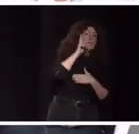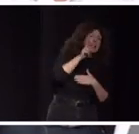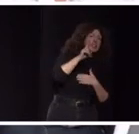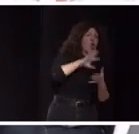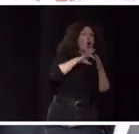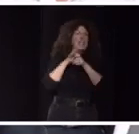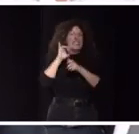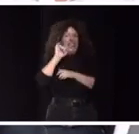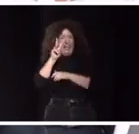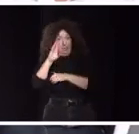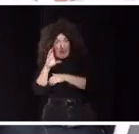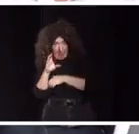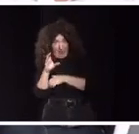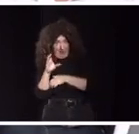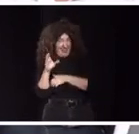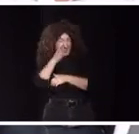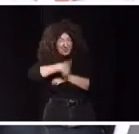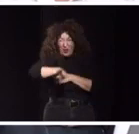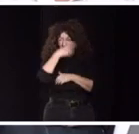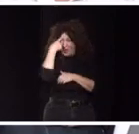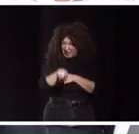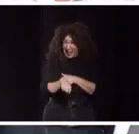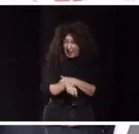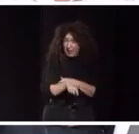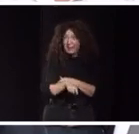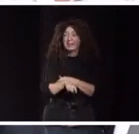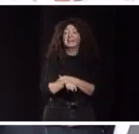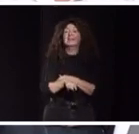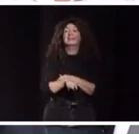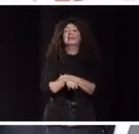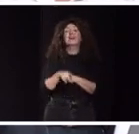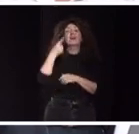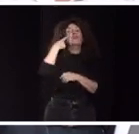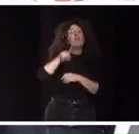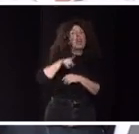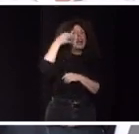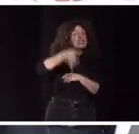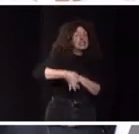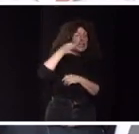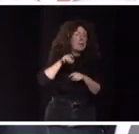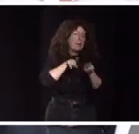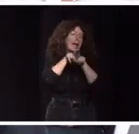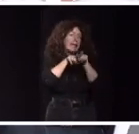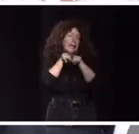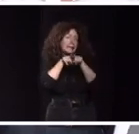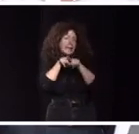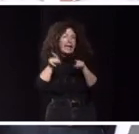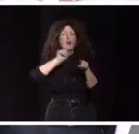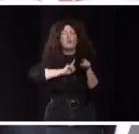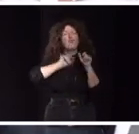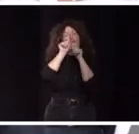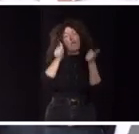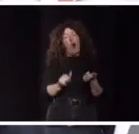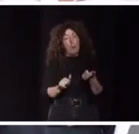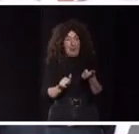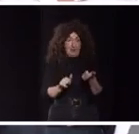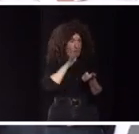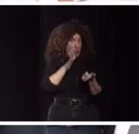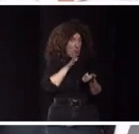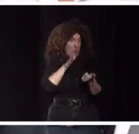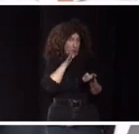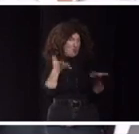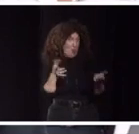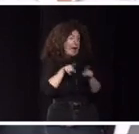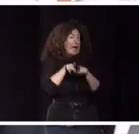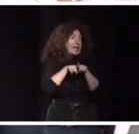sabe eso, compañeros y compañeras. Fijaos que siempre critican nuestras formas. ¿Sabéis por qué? Porque no